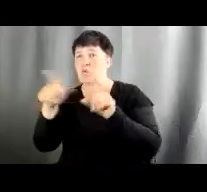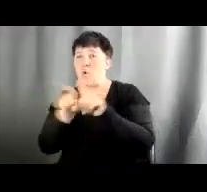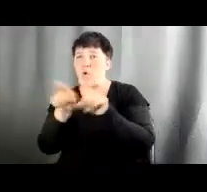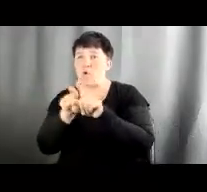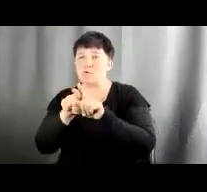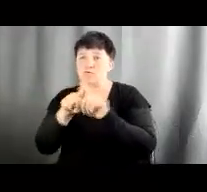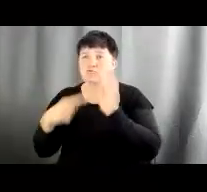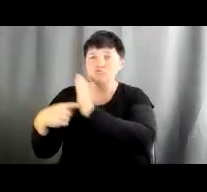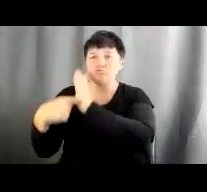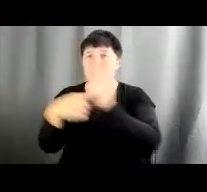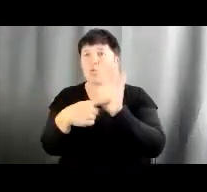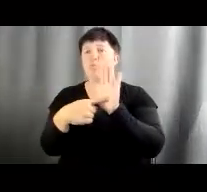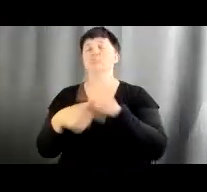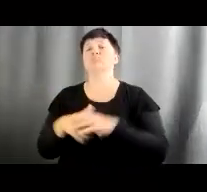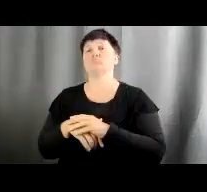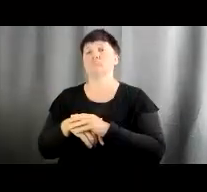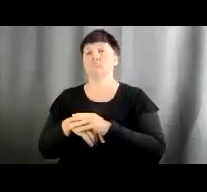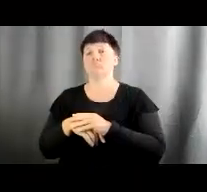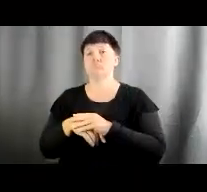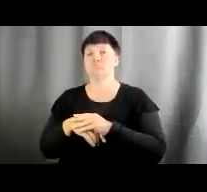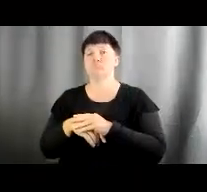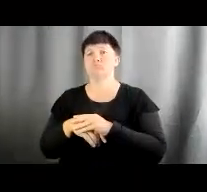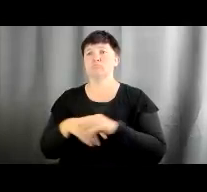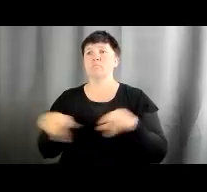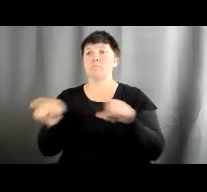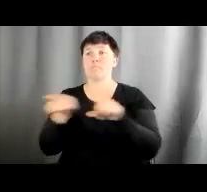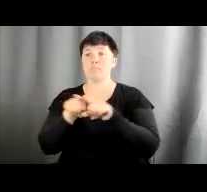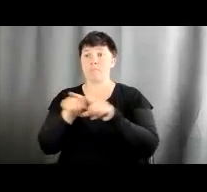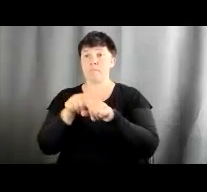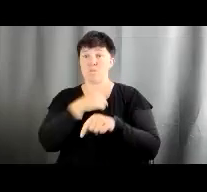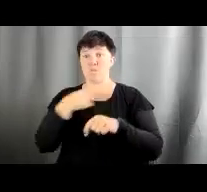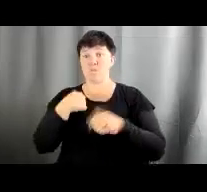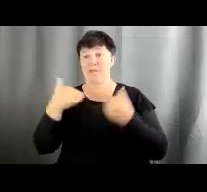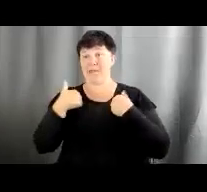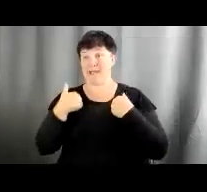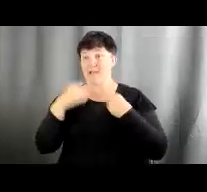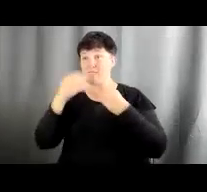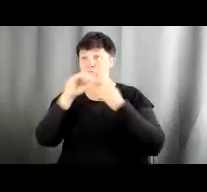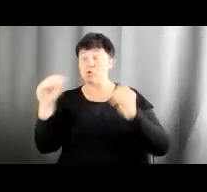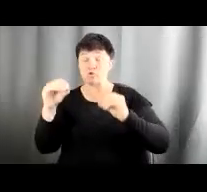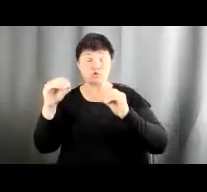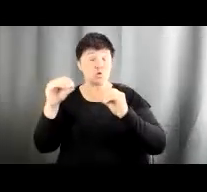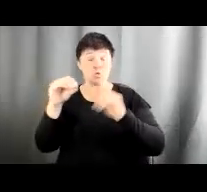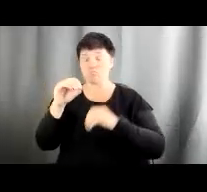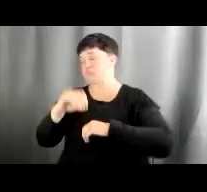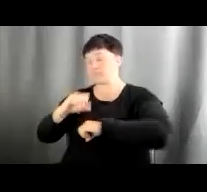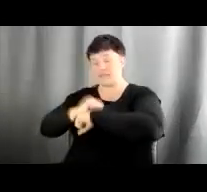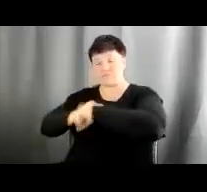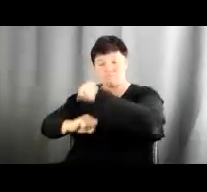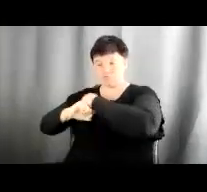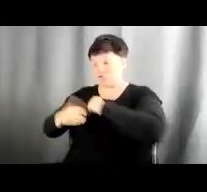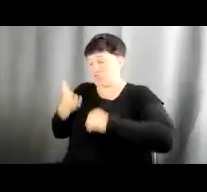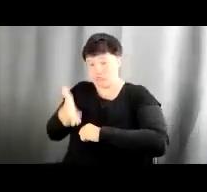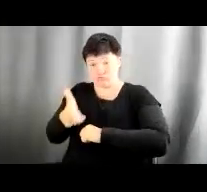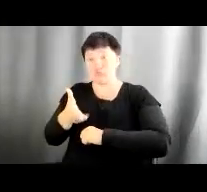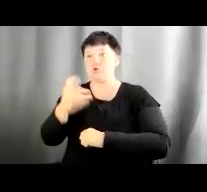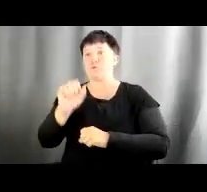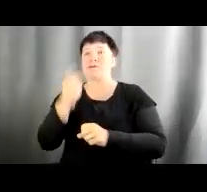la puntuación de anomalías aparece también. Pero además porque no está habitado y no hay